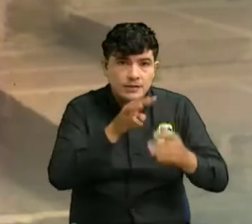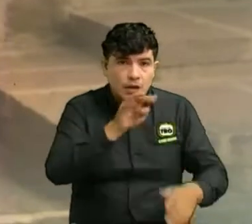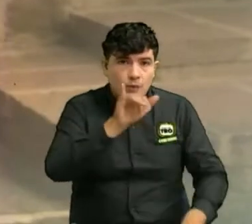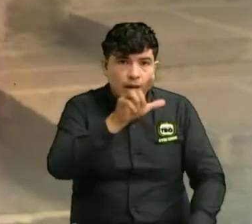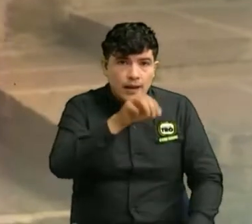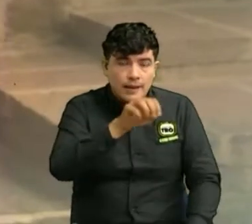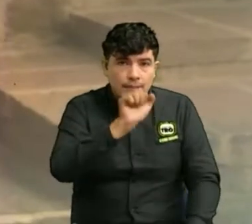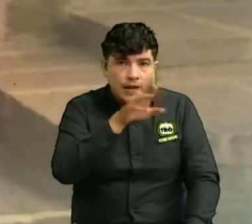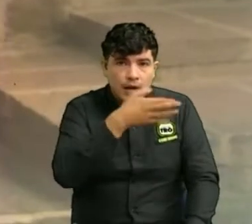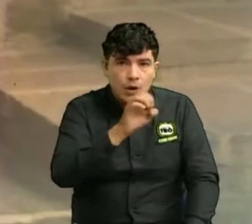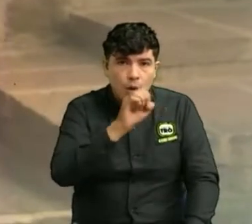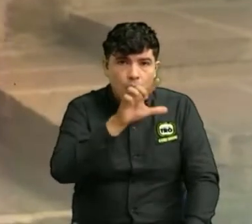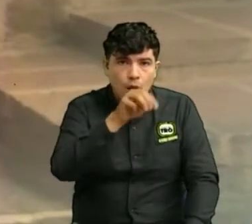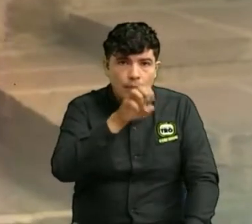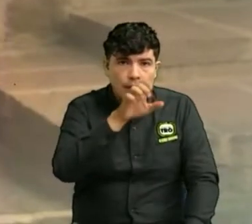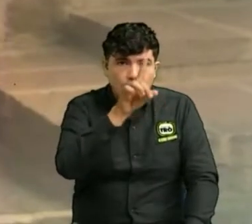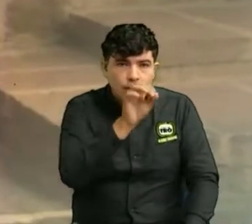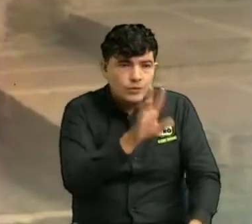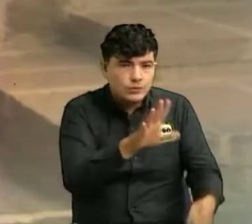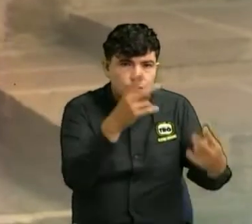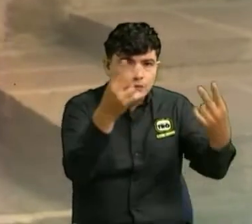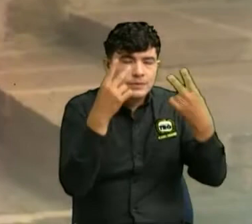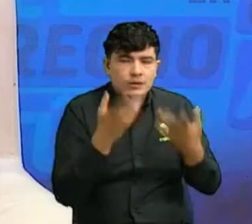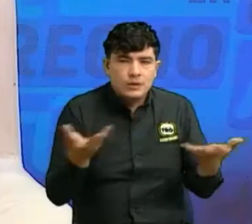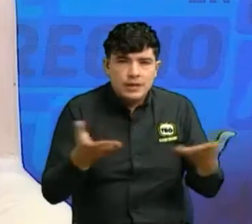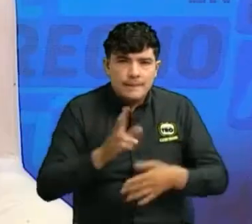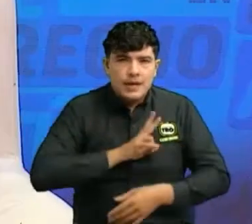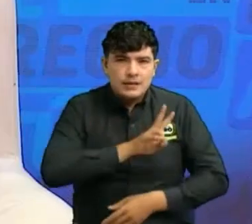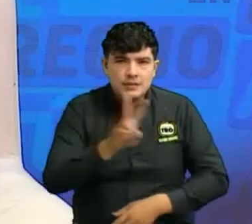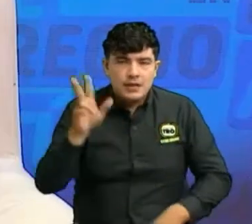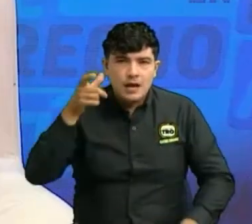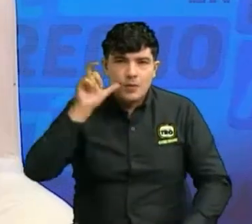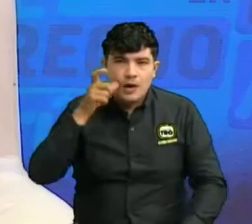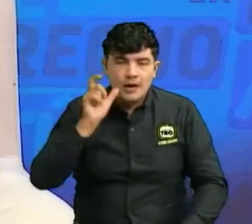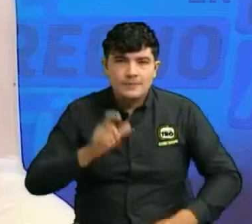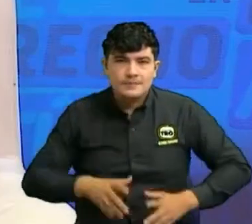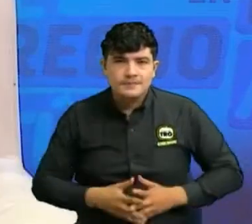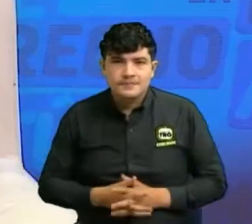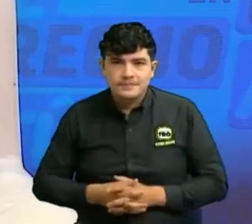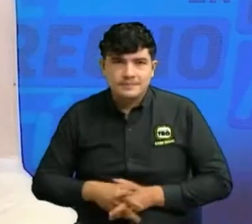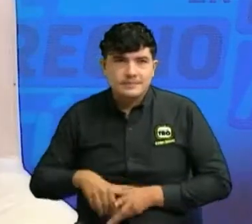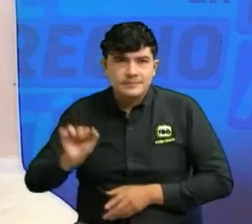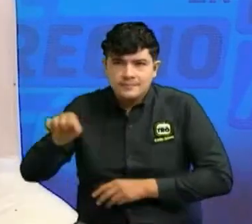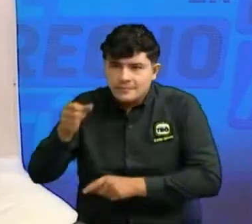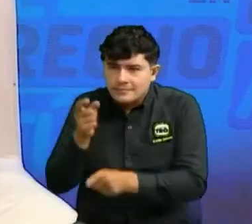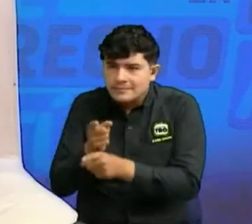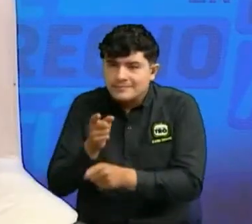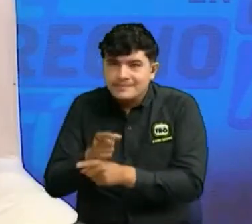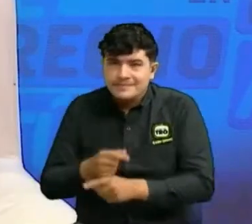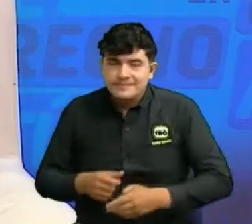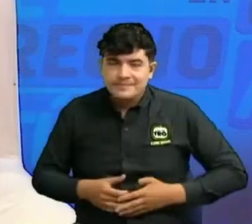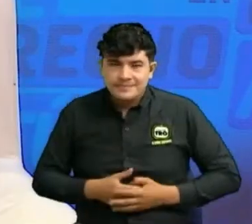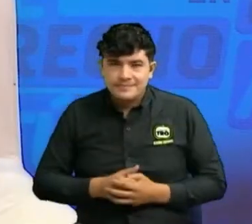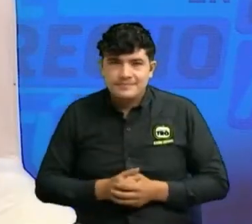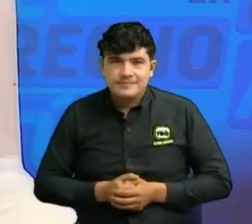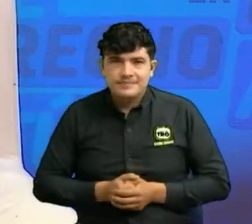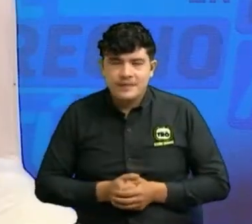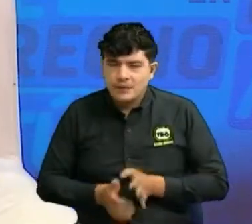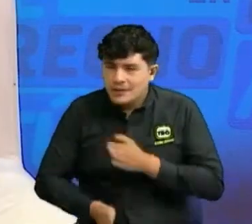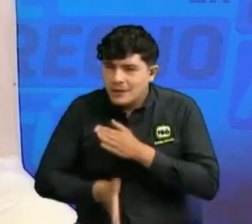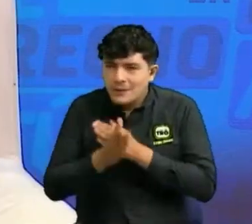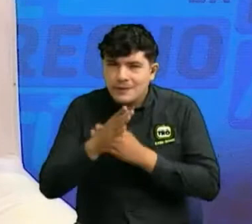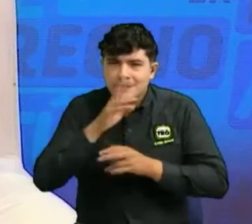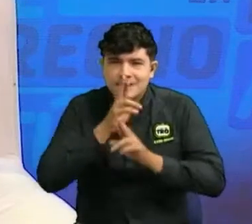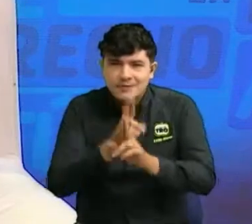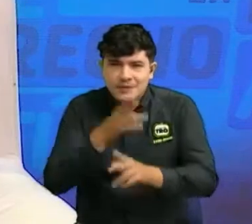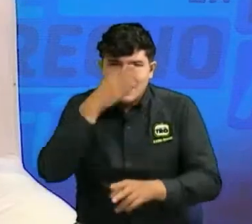desde el Valle del Cauca. Bueno, abogado, continuamos nuevamente con esa inquietud que teníamos acerca de las